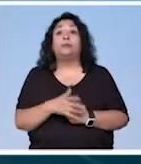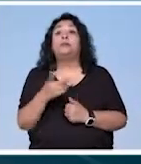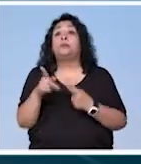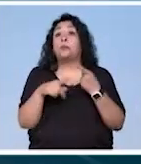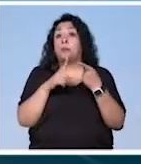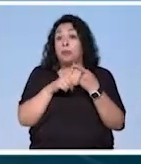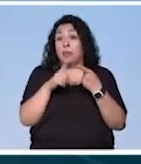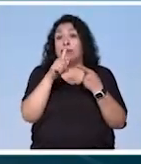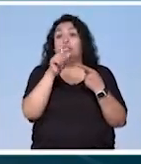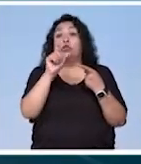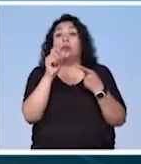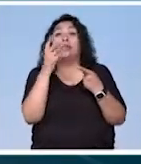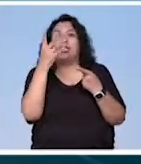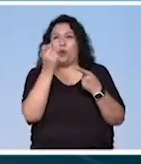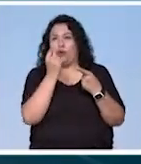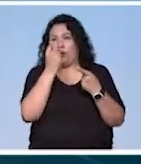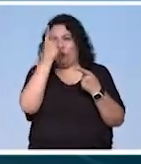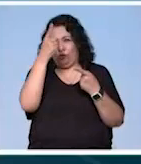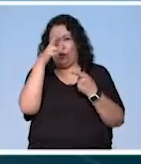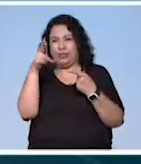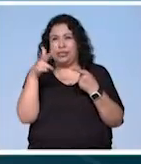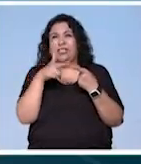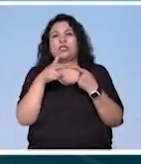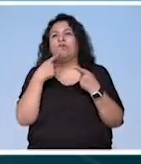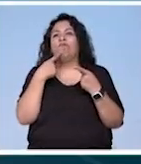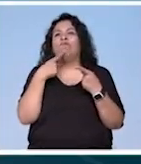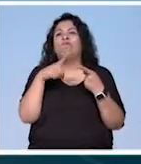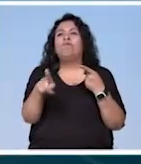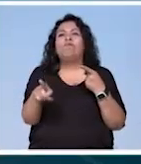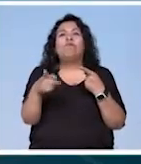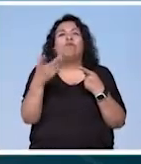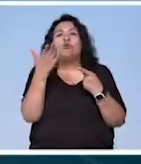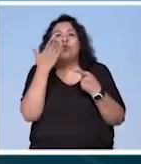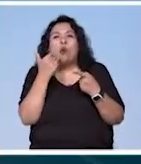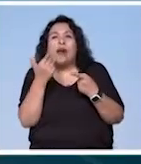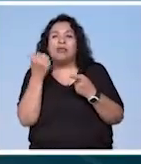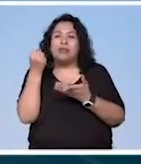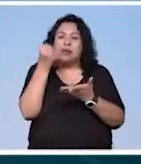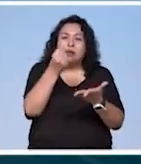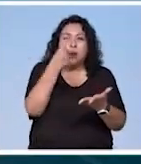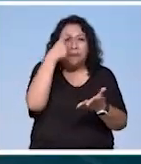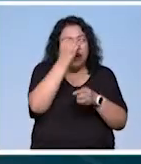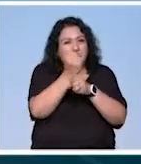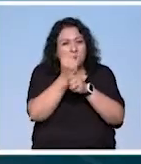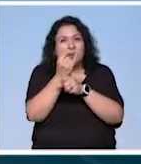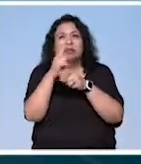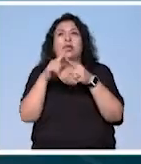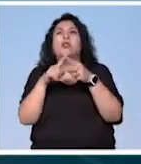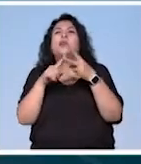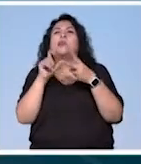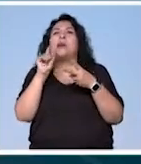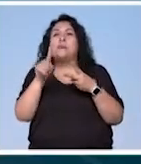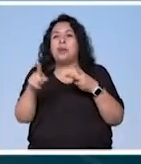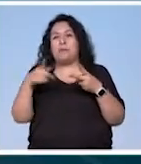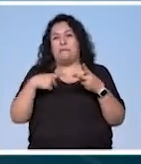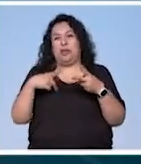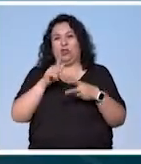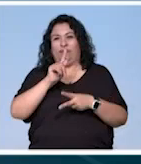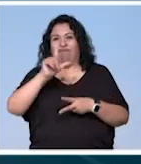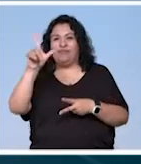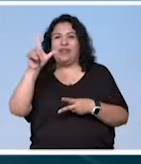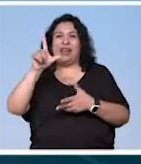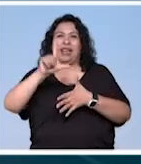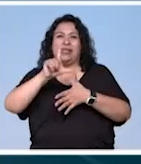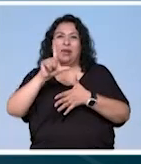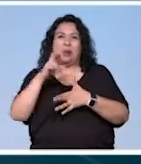uno, 124 autores de la región denuncian la escasez tanto de fondos para la investigación como de ornitólogos